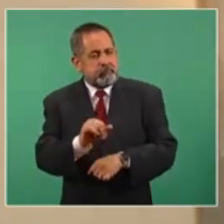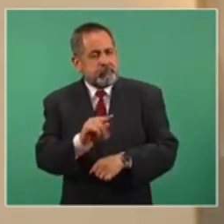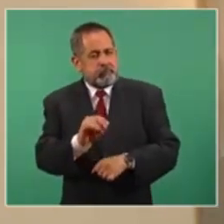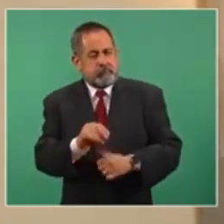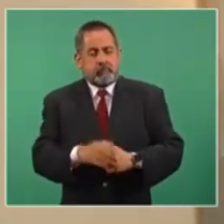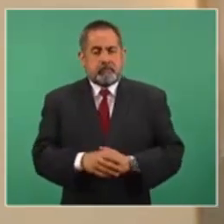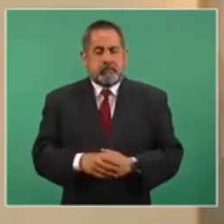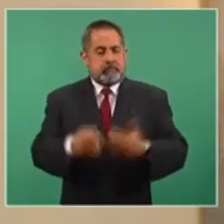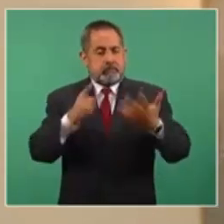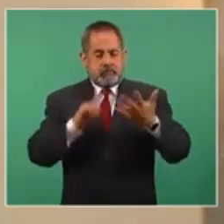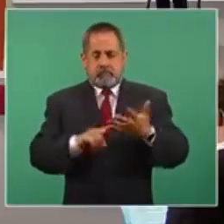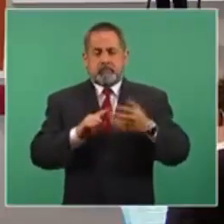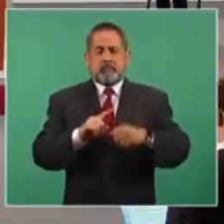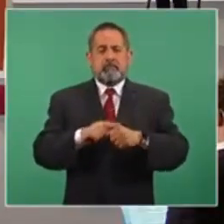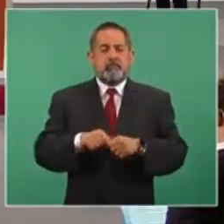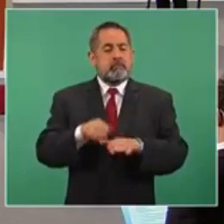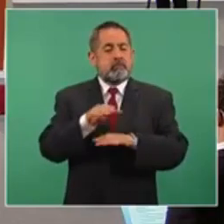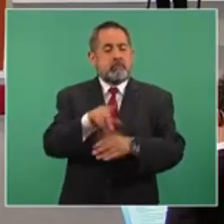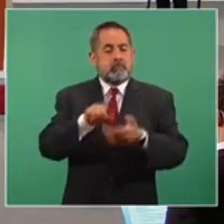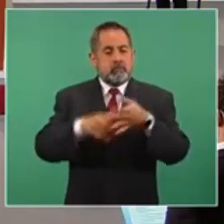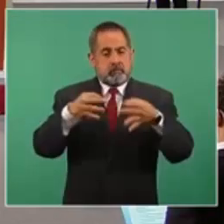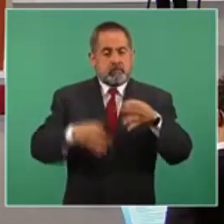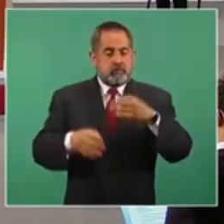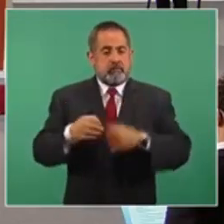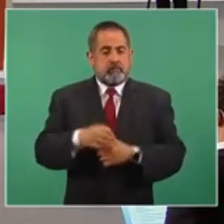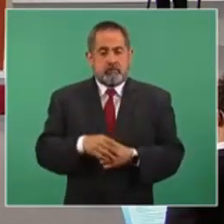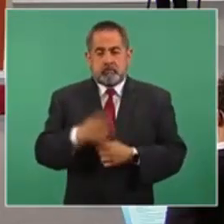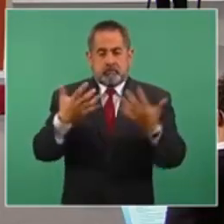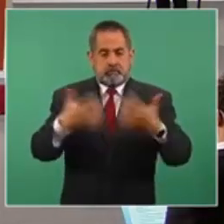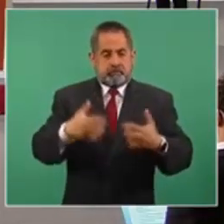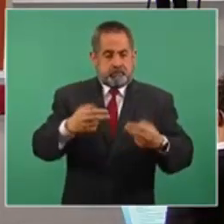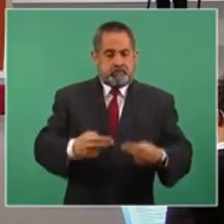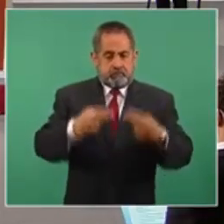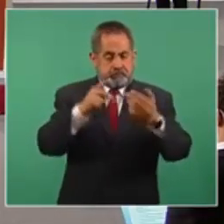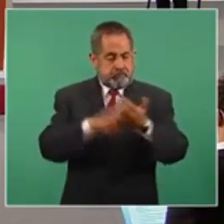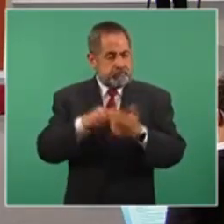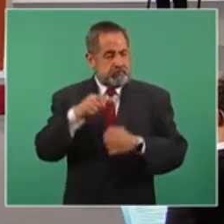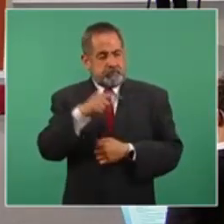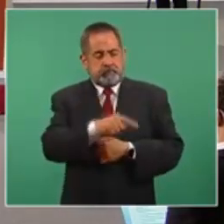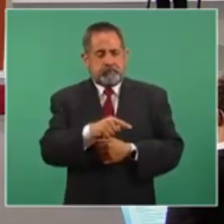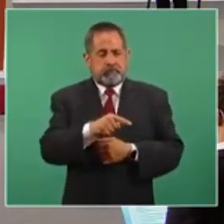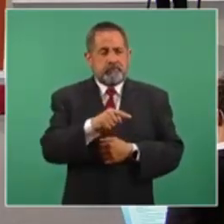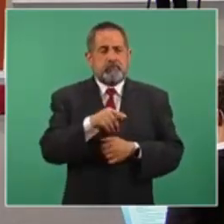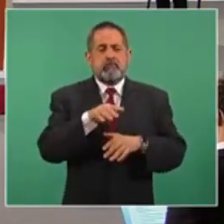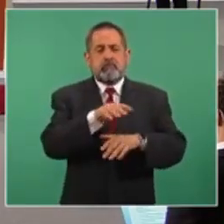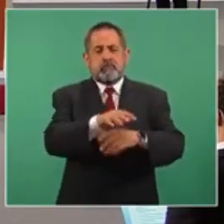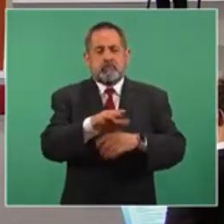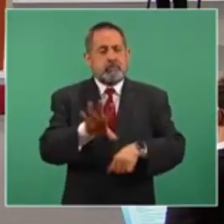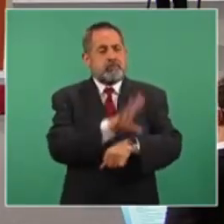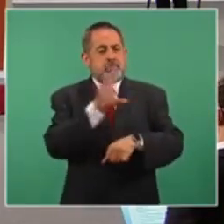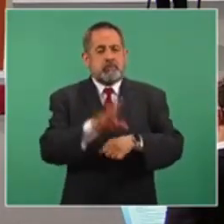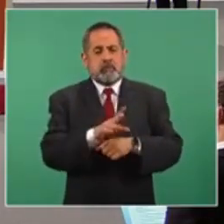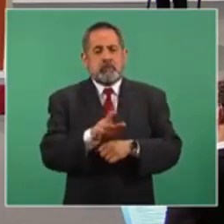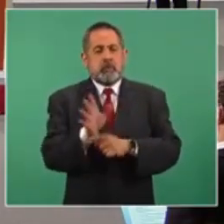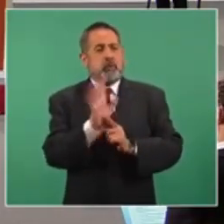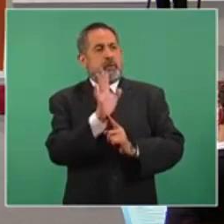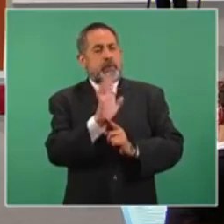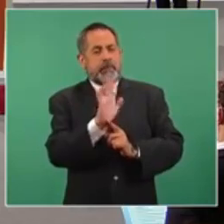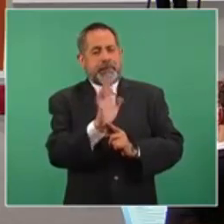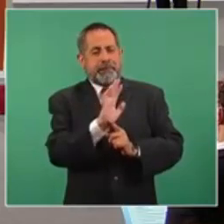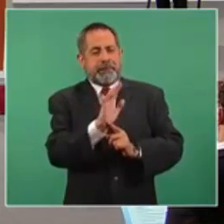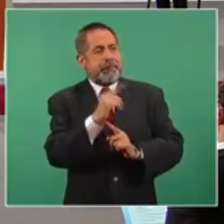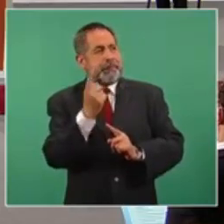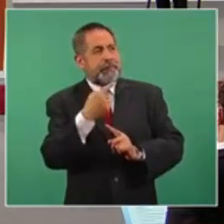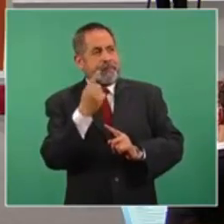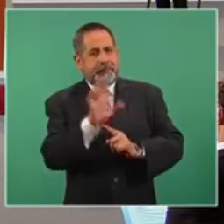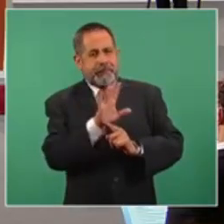Caso de Juchitán, de una empresa eólica. ¿Se acuerdan cuánto han hablado